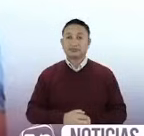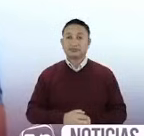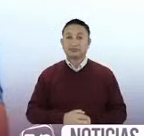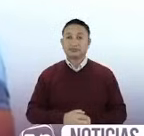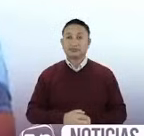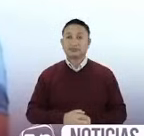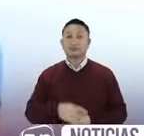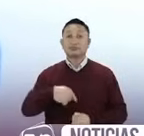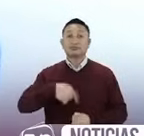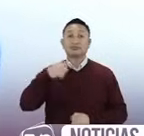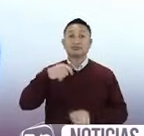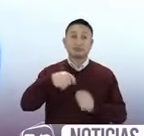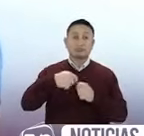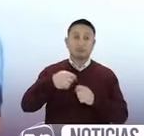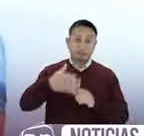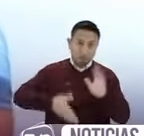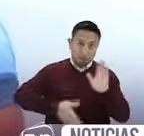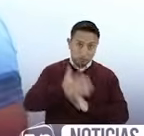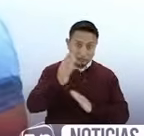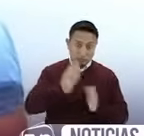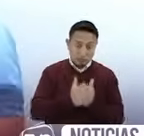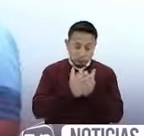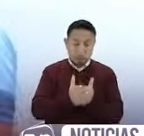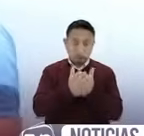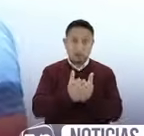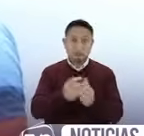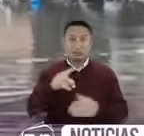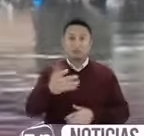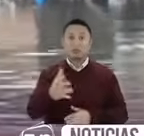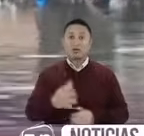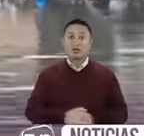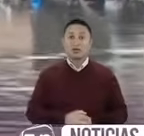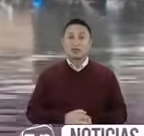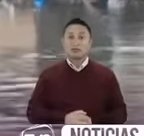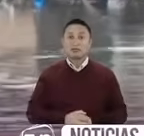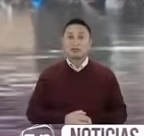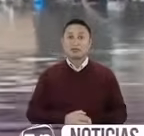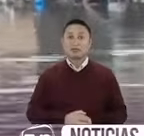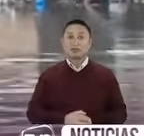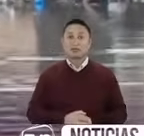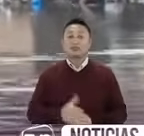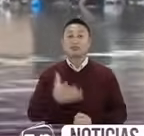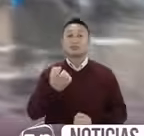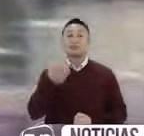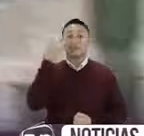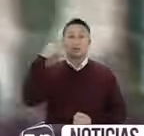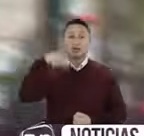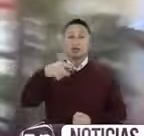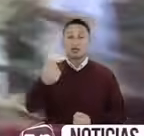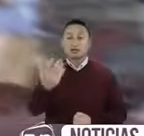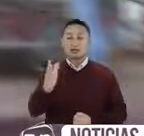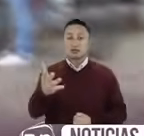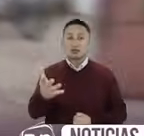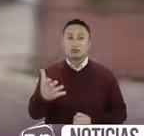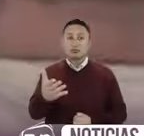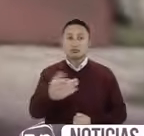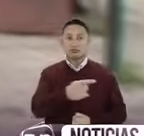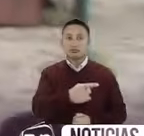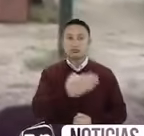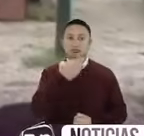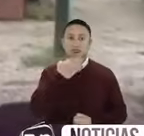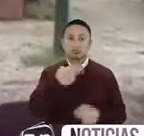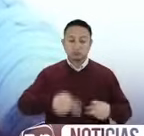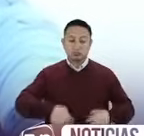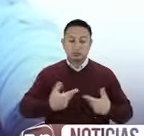salen porque no hay simplemente el ¿Y producto. En 15 días sin tener ingresos, ¿cómo hacen para vivir? Ahí andamos